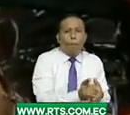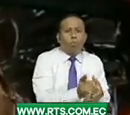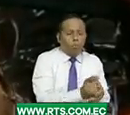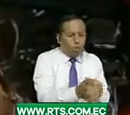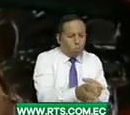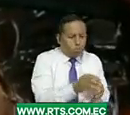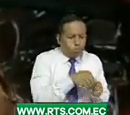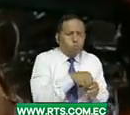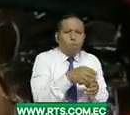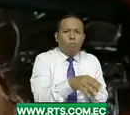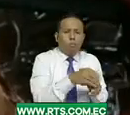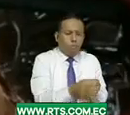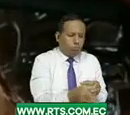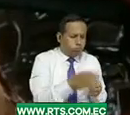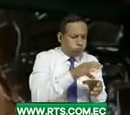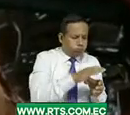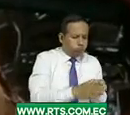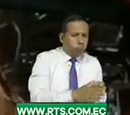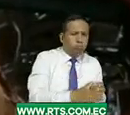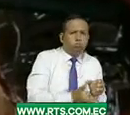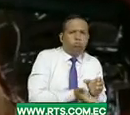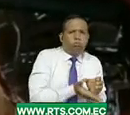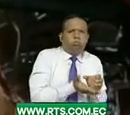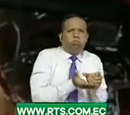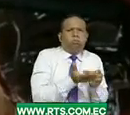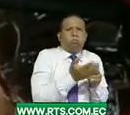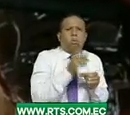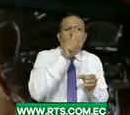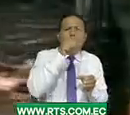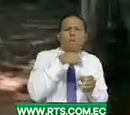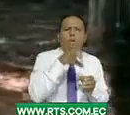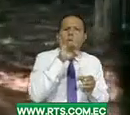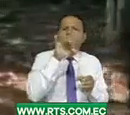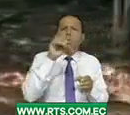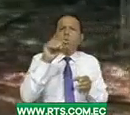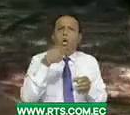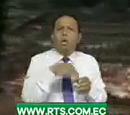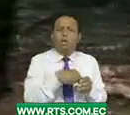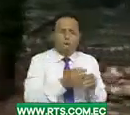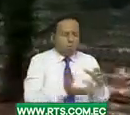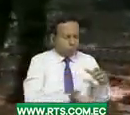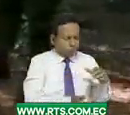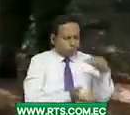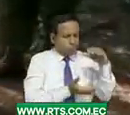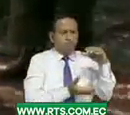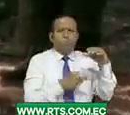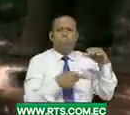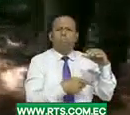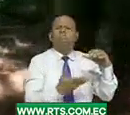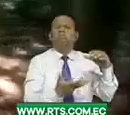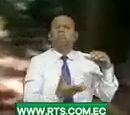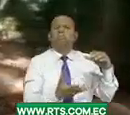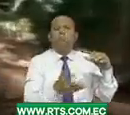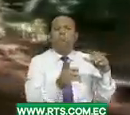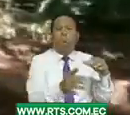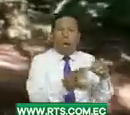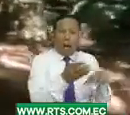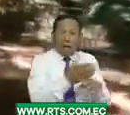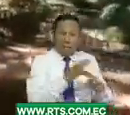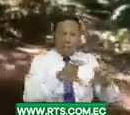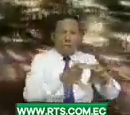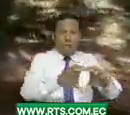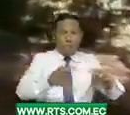que estaban en piscinas artesanales, producto de la perforación